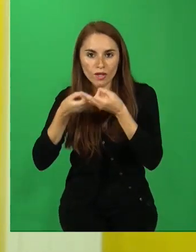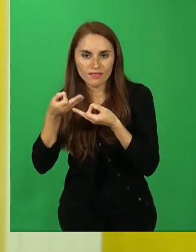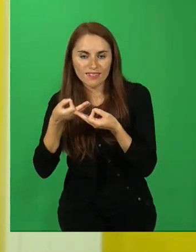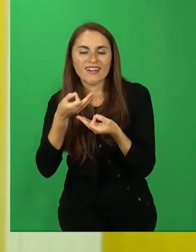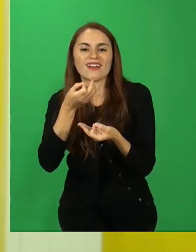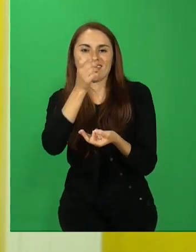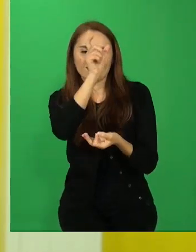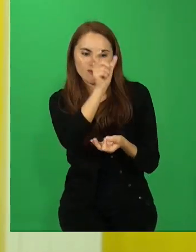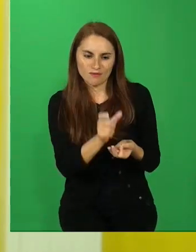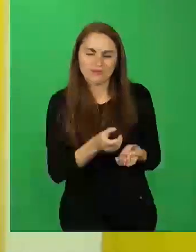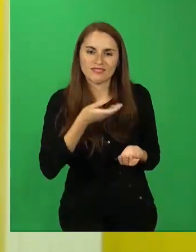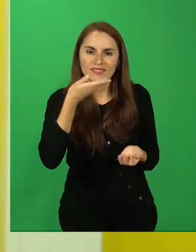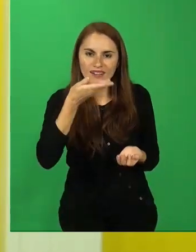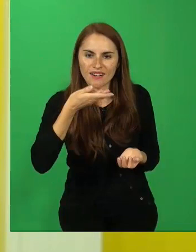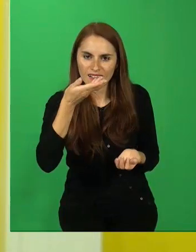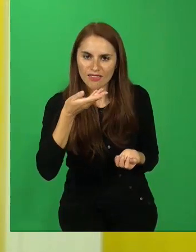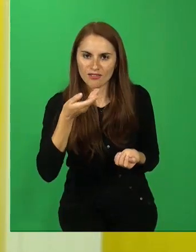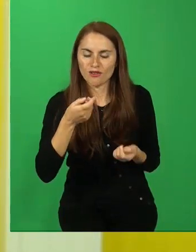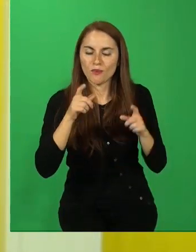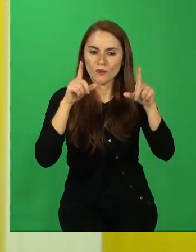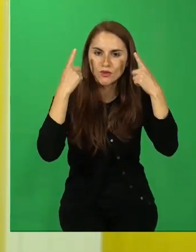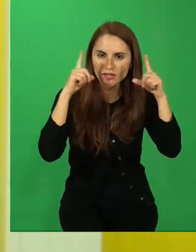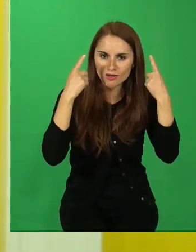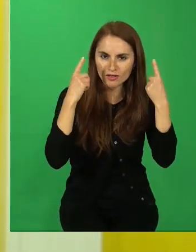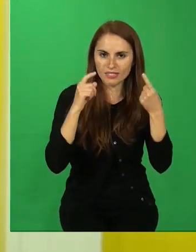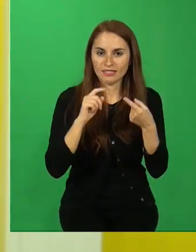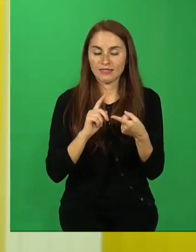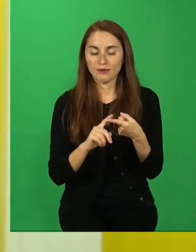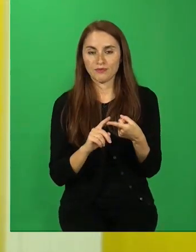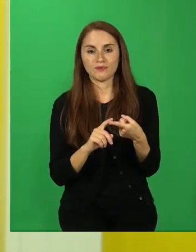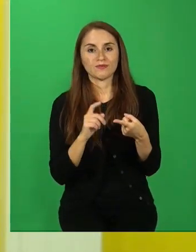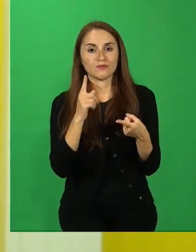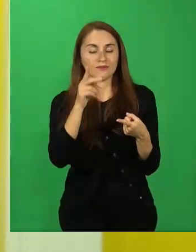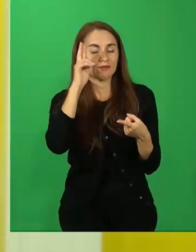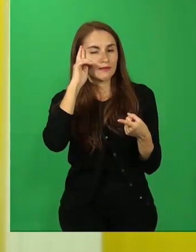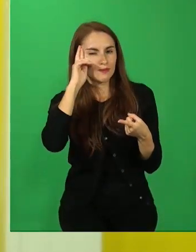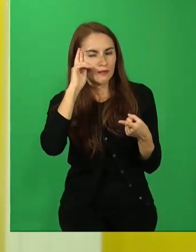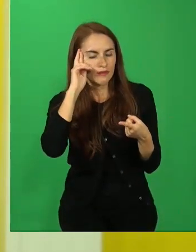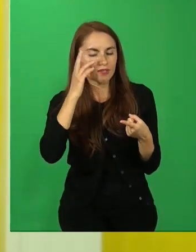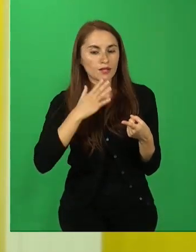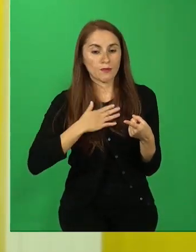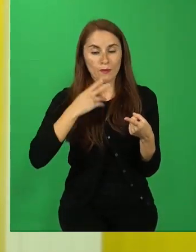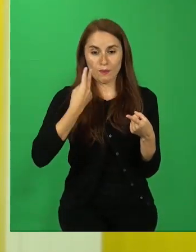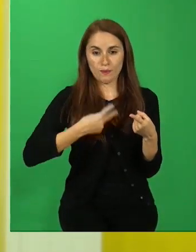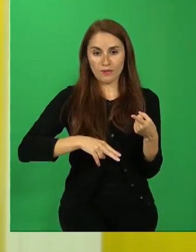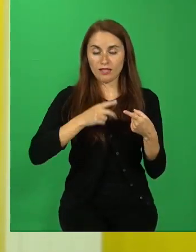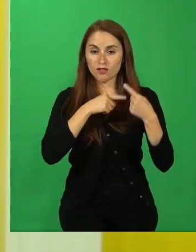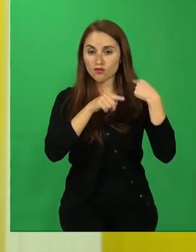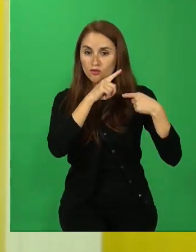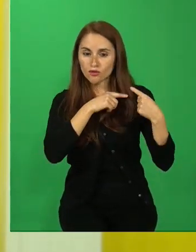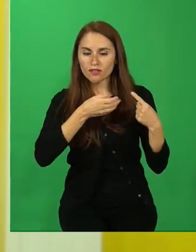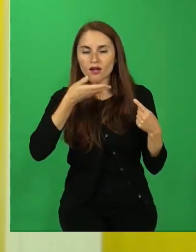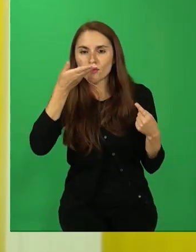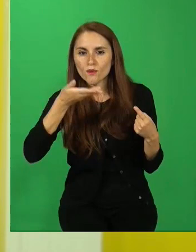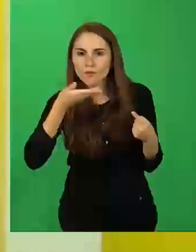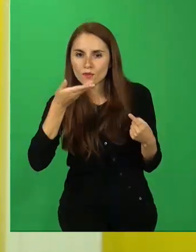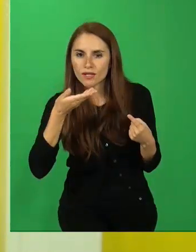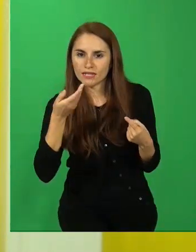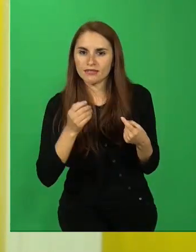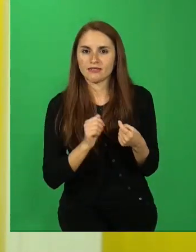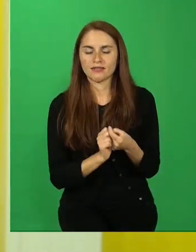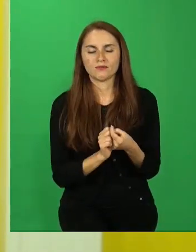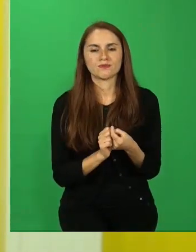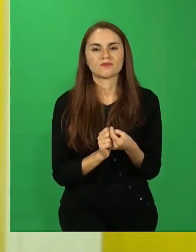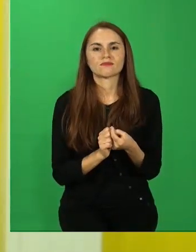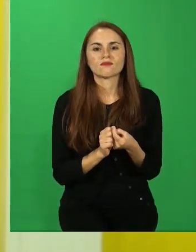un narrador protagonista. No nos olvidemos entonces que el narrador protagonista cuenta su propia historia y como habla solamente de él, nos puede